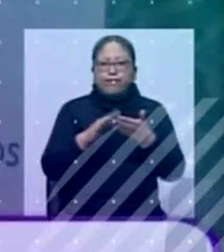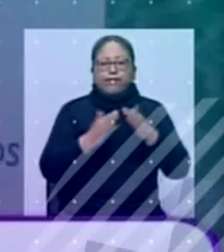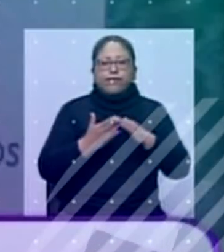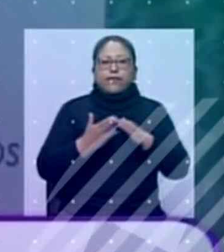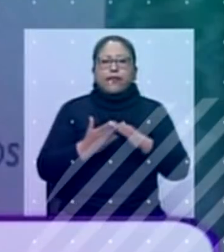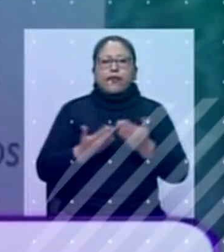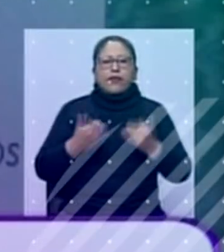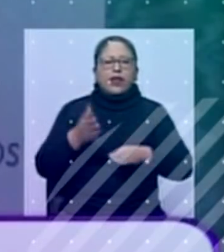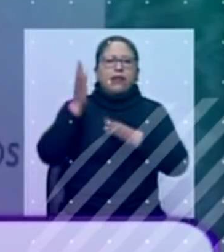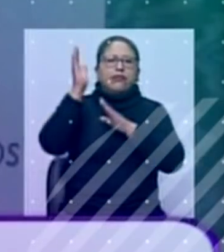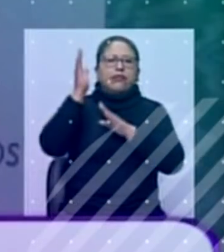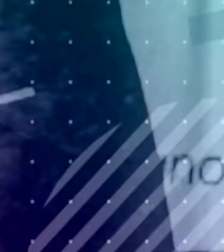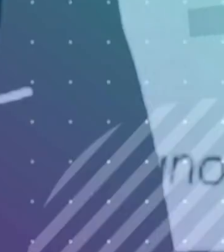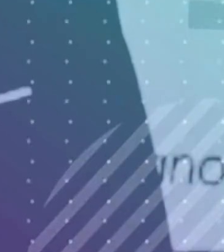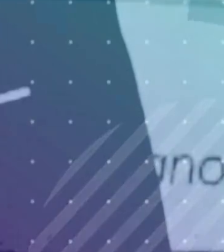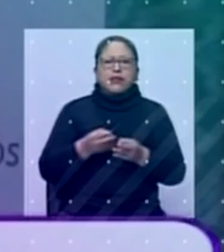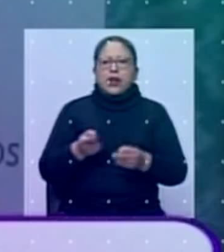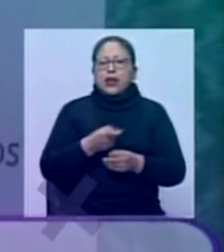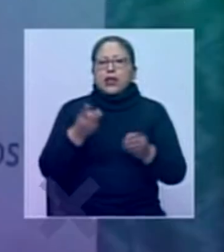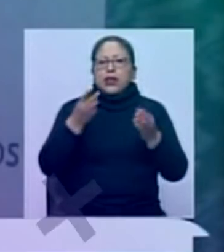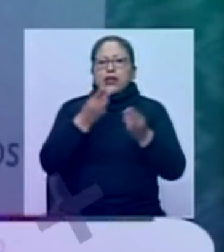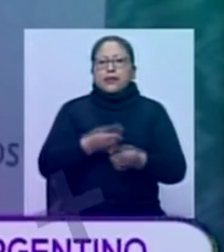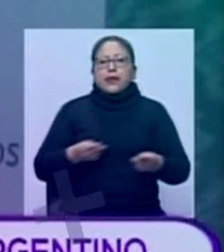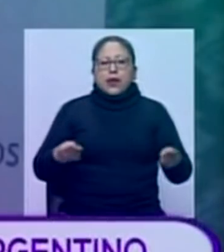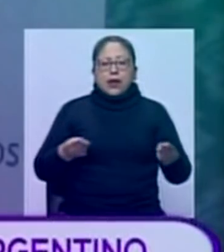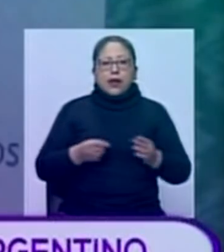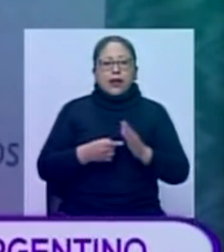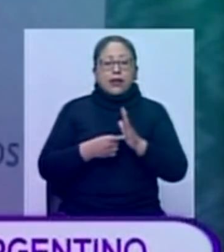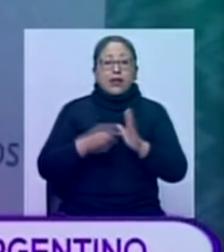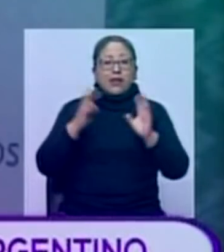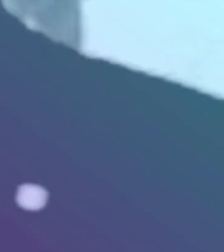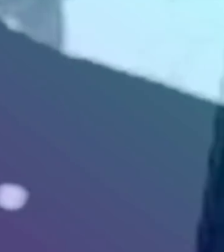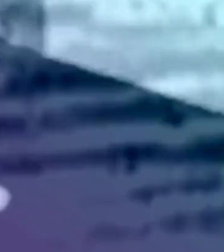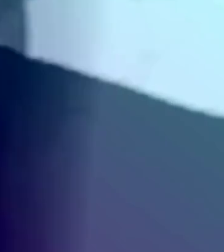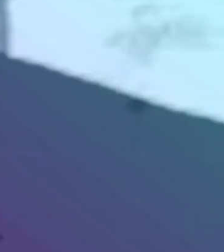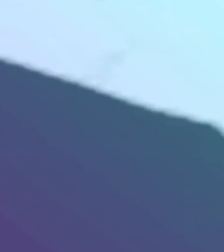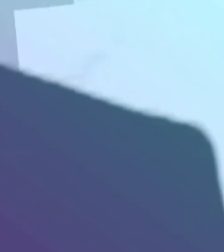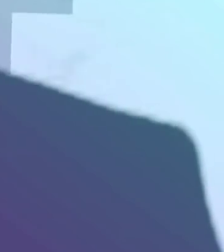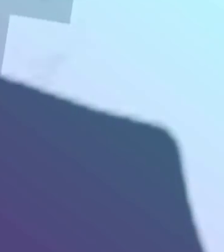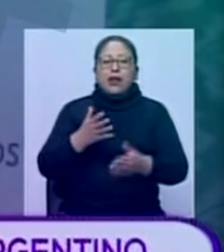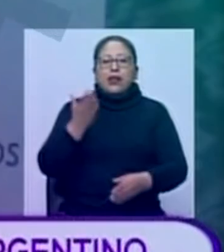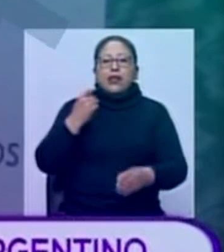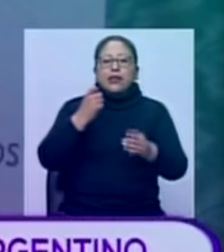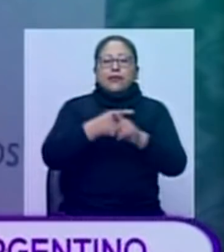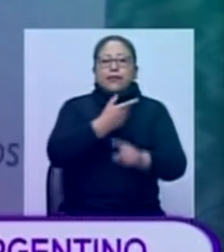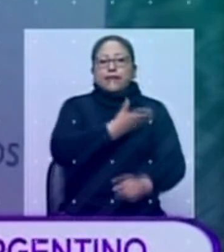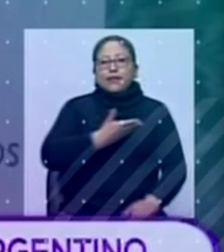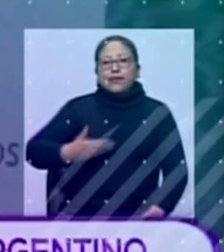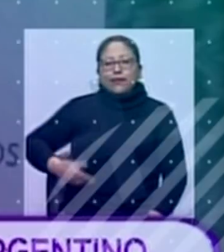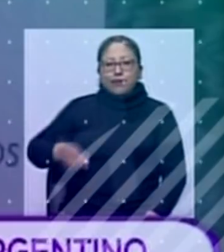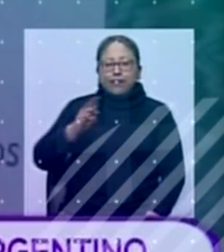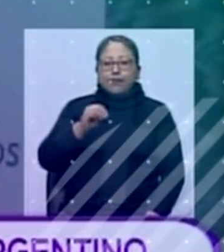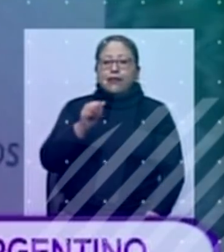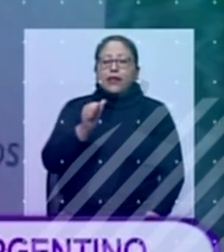exposición en relación al tema de material sobre el envío del gobierno de Macri de manera